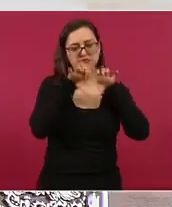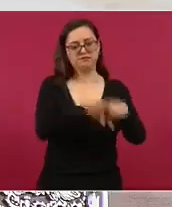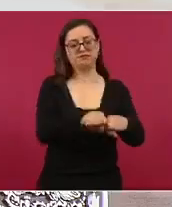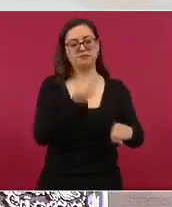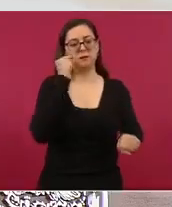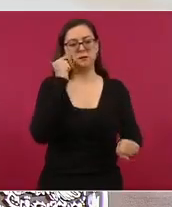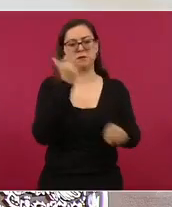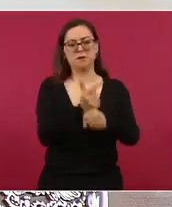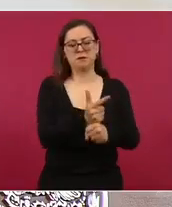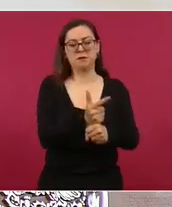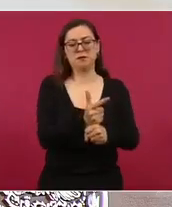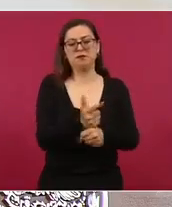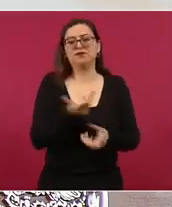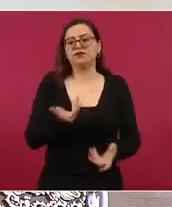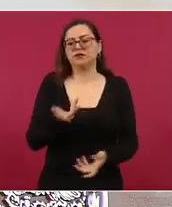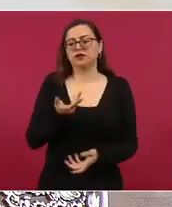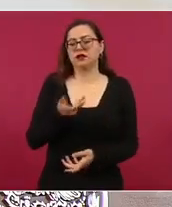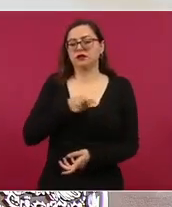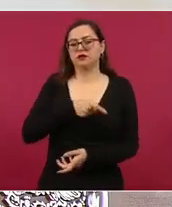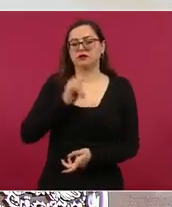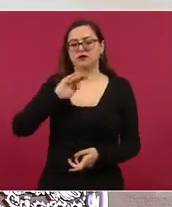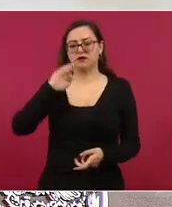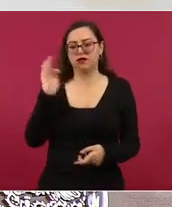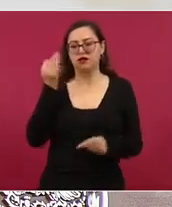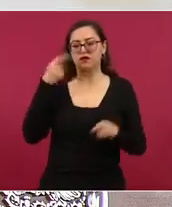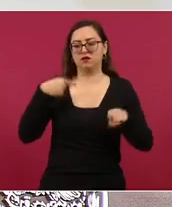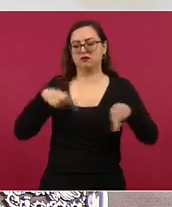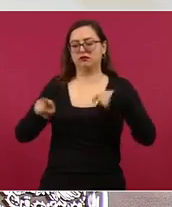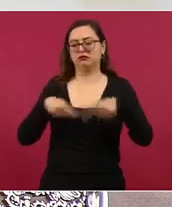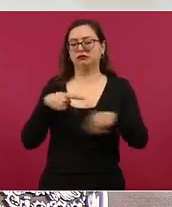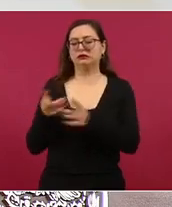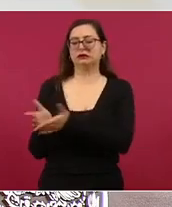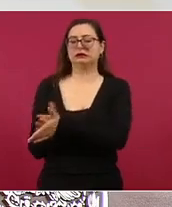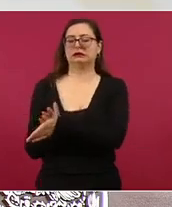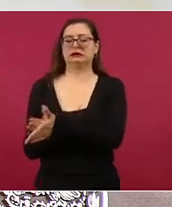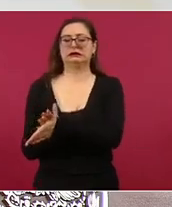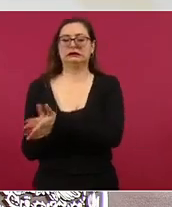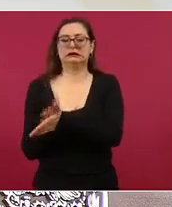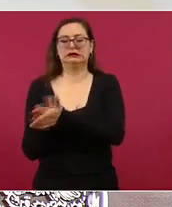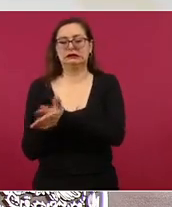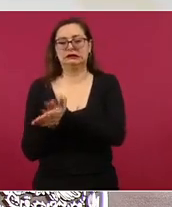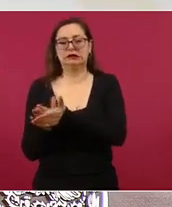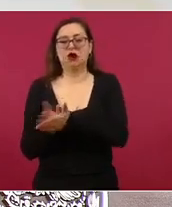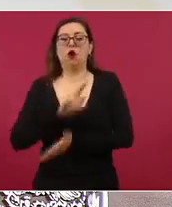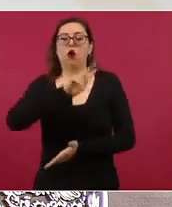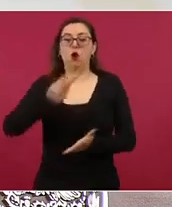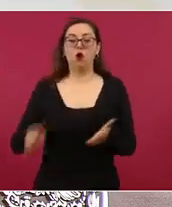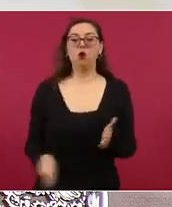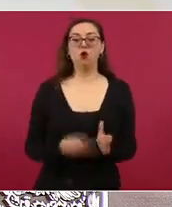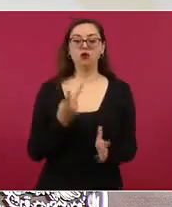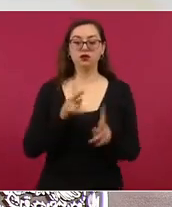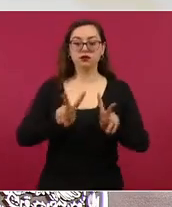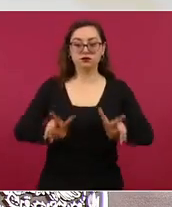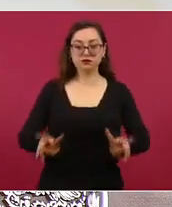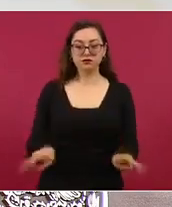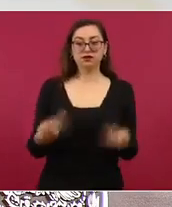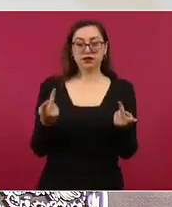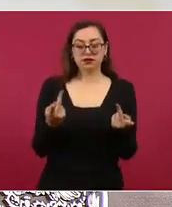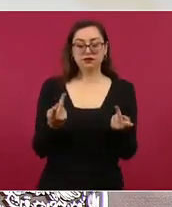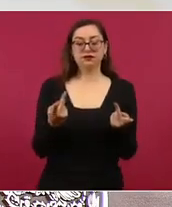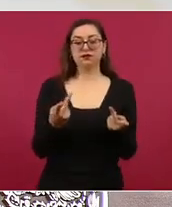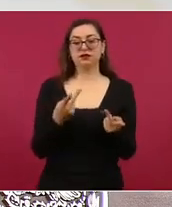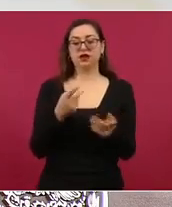la Federación Mexicana la desbloquea y se la vende en el 2016, o la vende, más bien dicho,